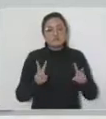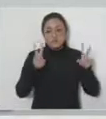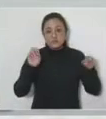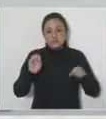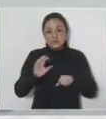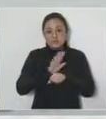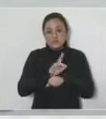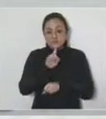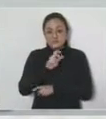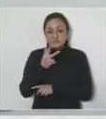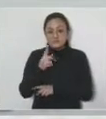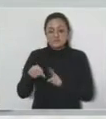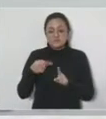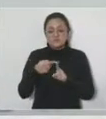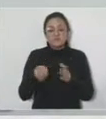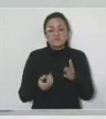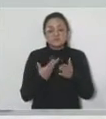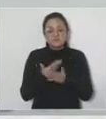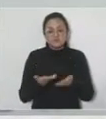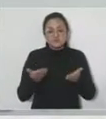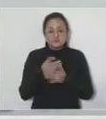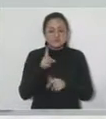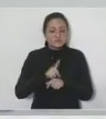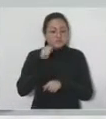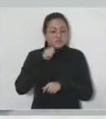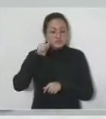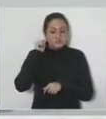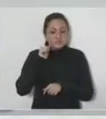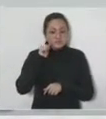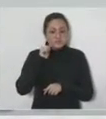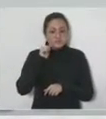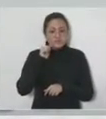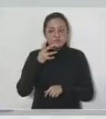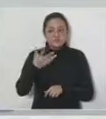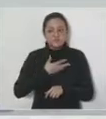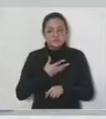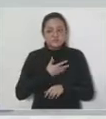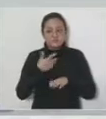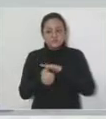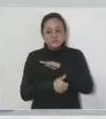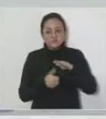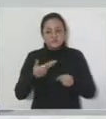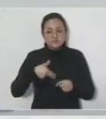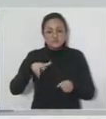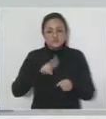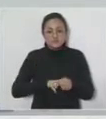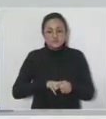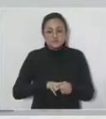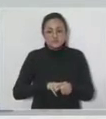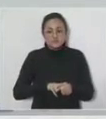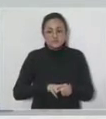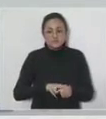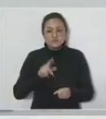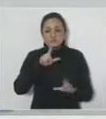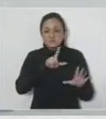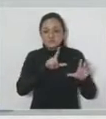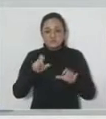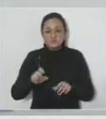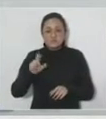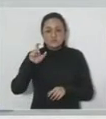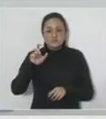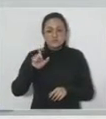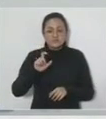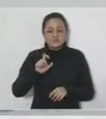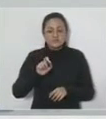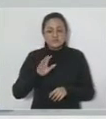Tema COVID, 108 casos nuevos en comparación al día de ayer. Tenemos casos activos ambulatorios hospitalizados,